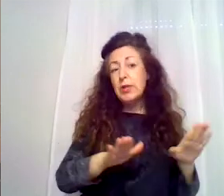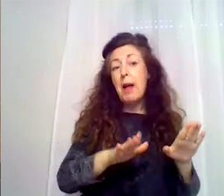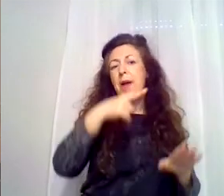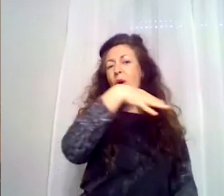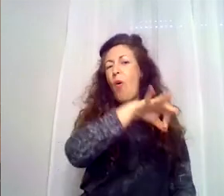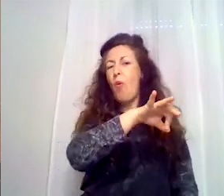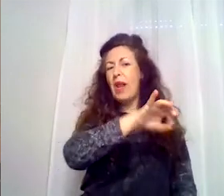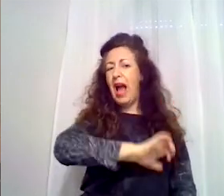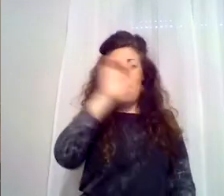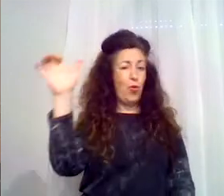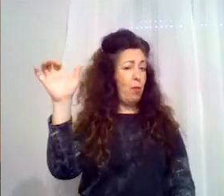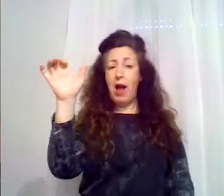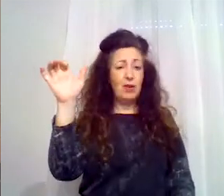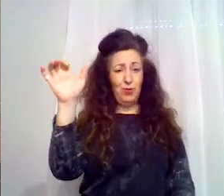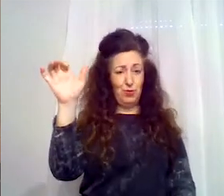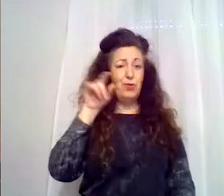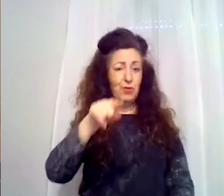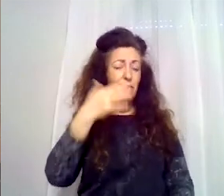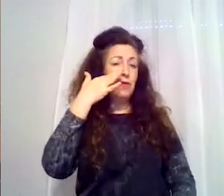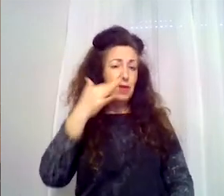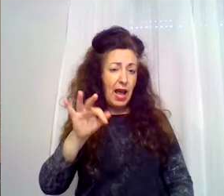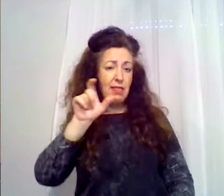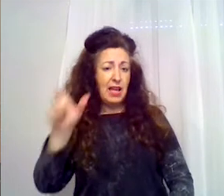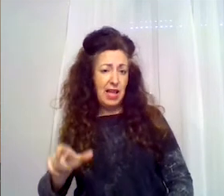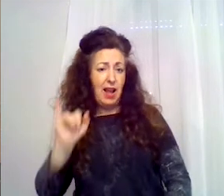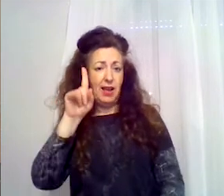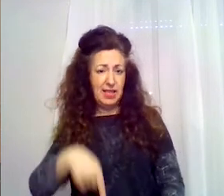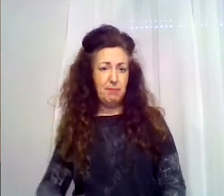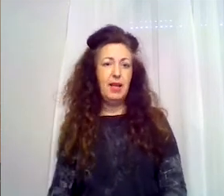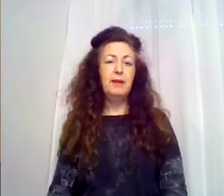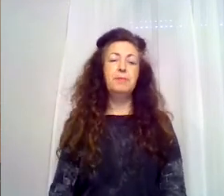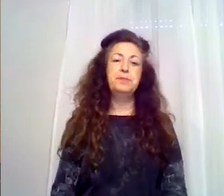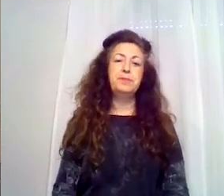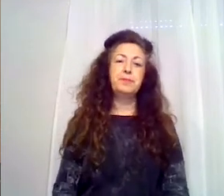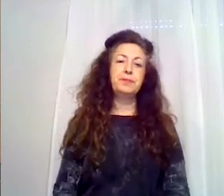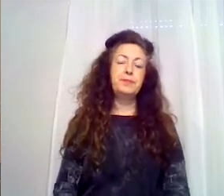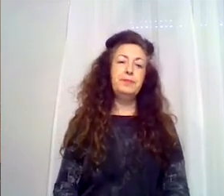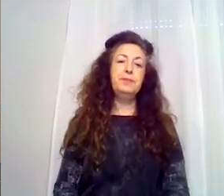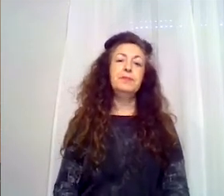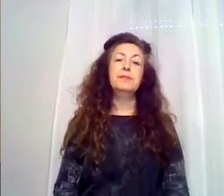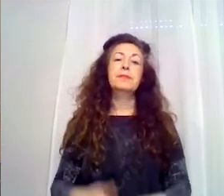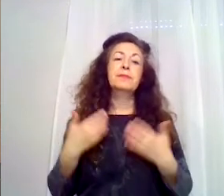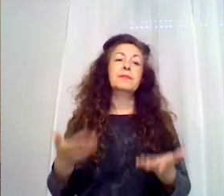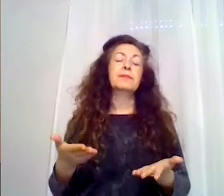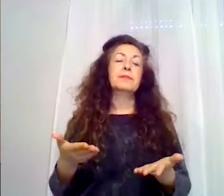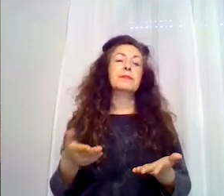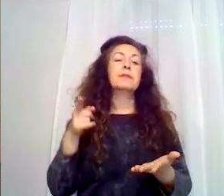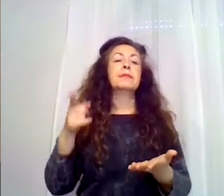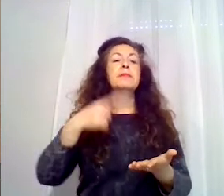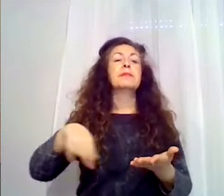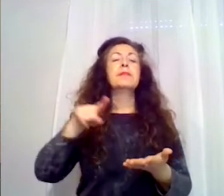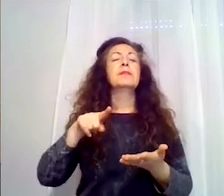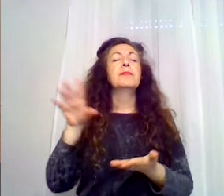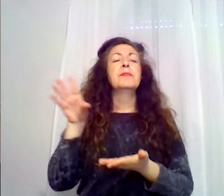que estamos, en el que tenemos que entender la obra de Marlowe y el personaje de Marlowe. Un mundo